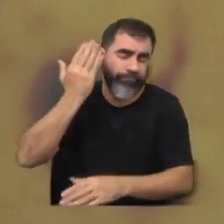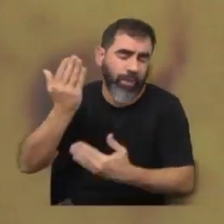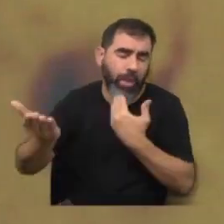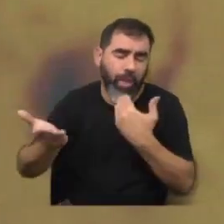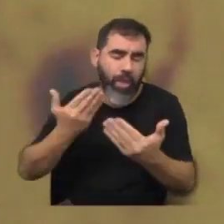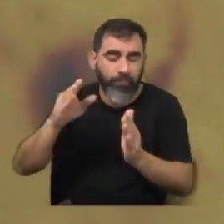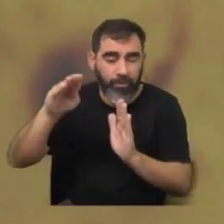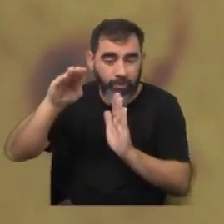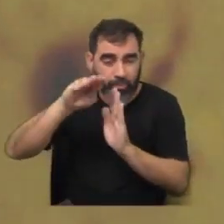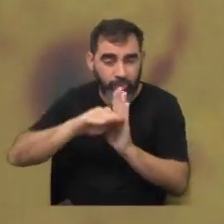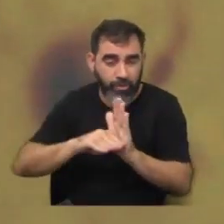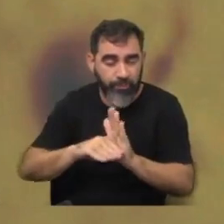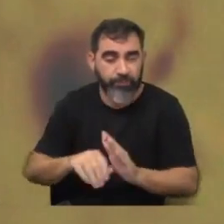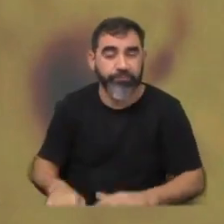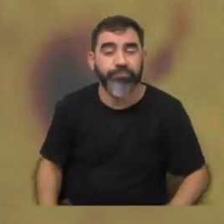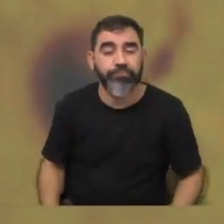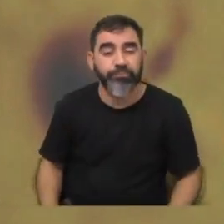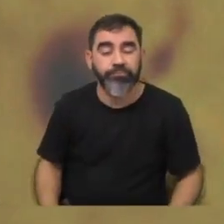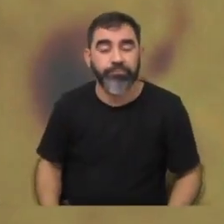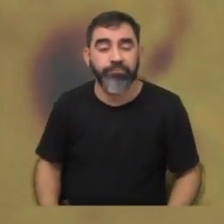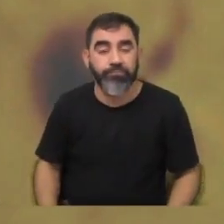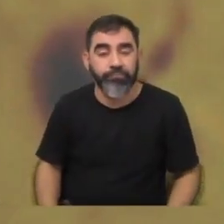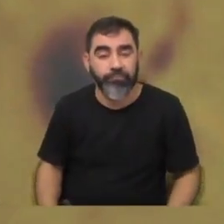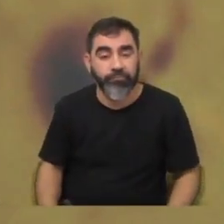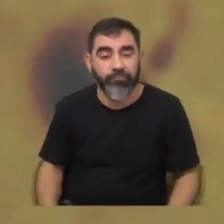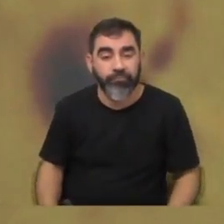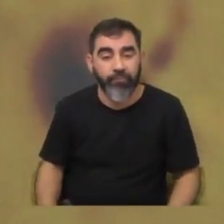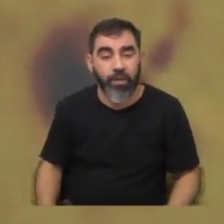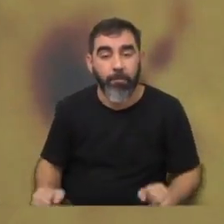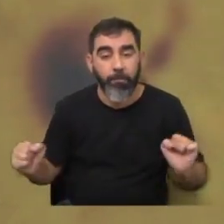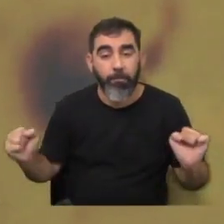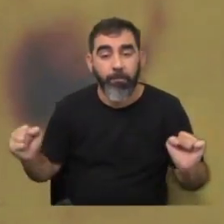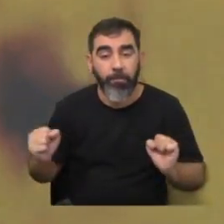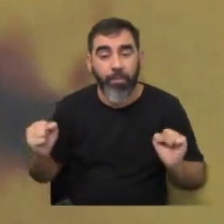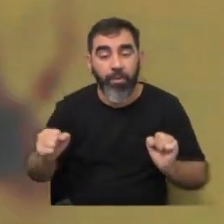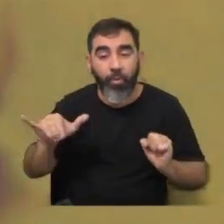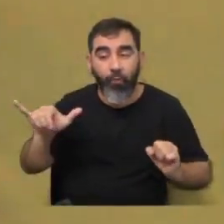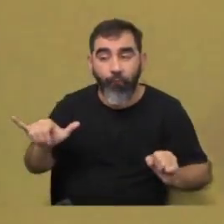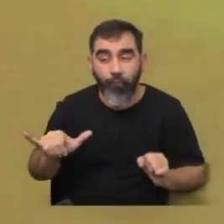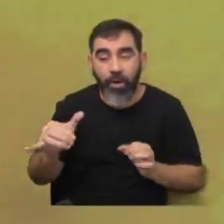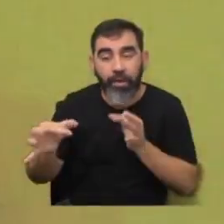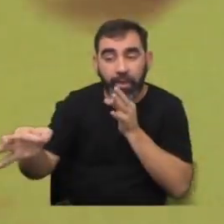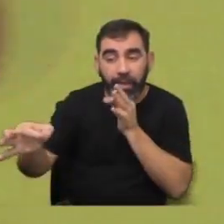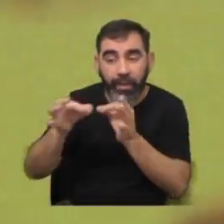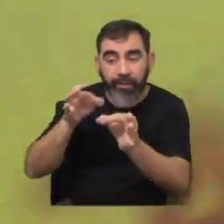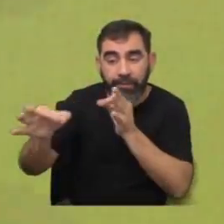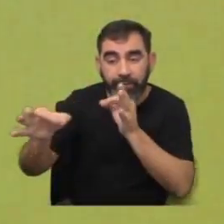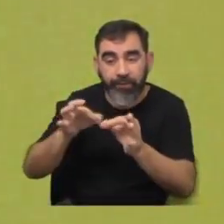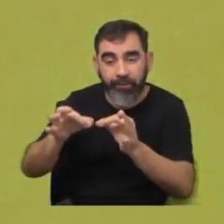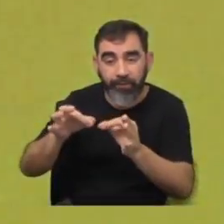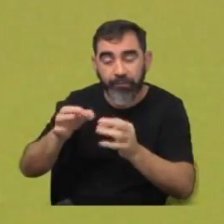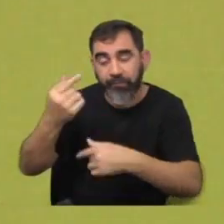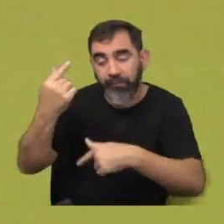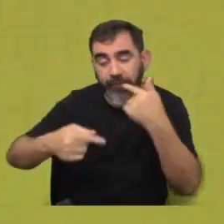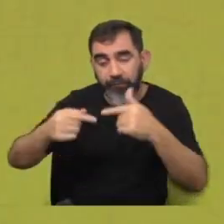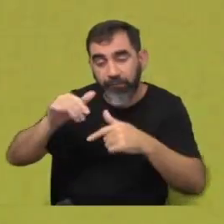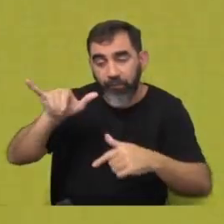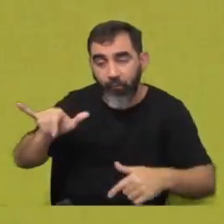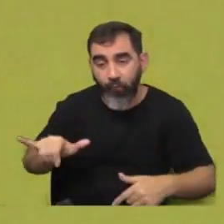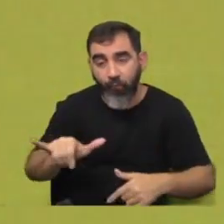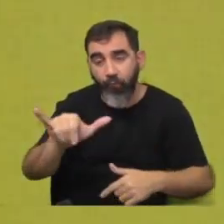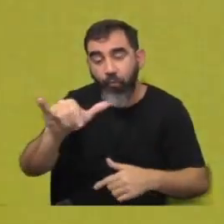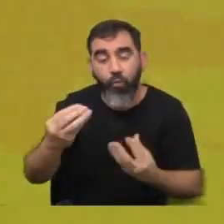nuestro programa desde hace unos días, que es el tema del miedo a volar y las estrategias que se aplican desde diversos ámbitos